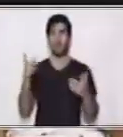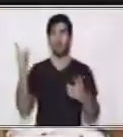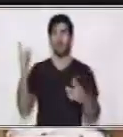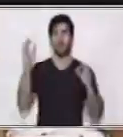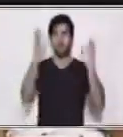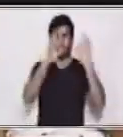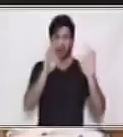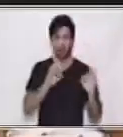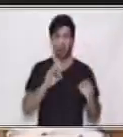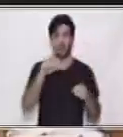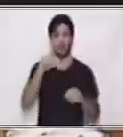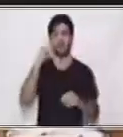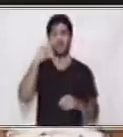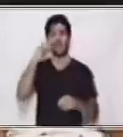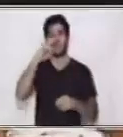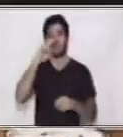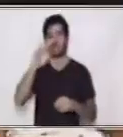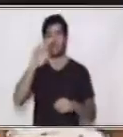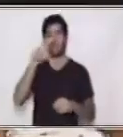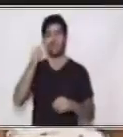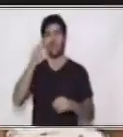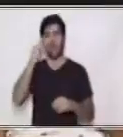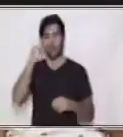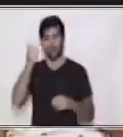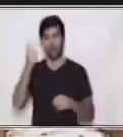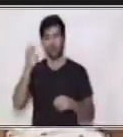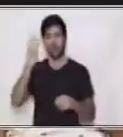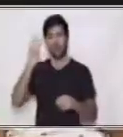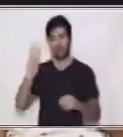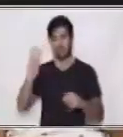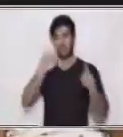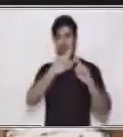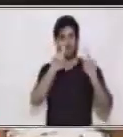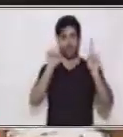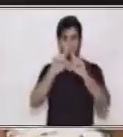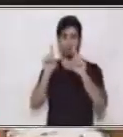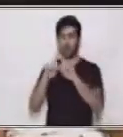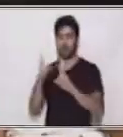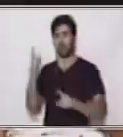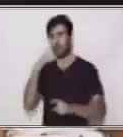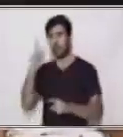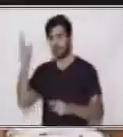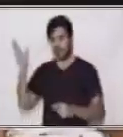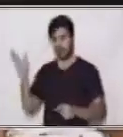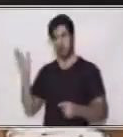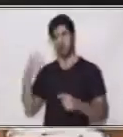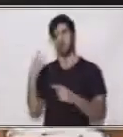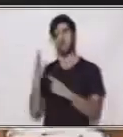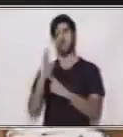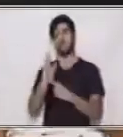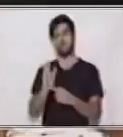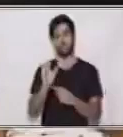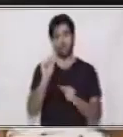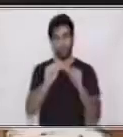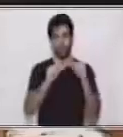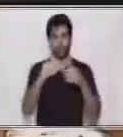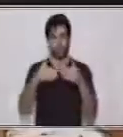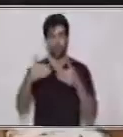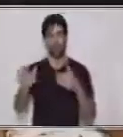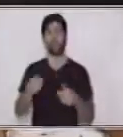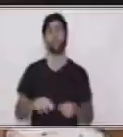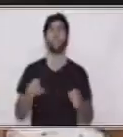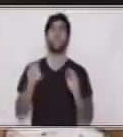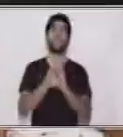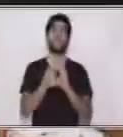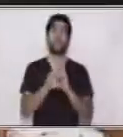literarias, antítesis, oxímoron y paradoja, del área de comunicación y lenguaje de primero básico. Si en casa